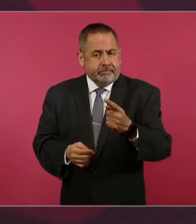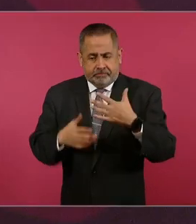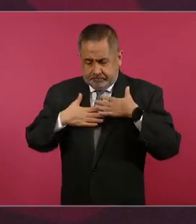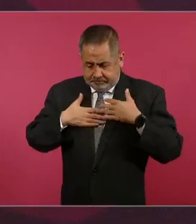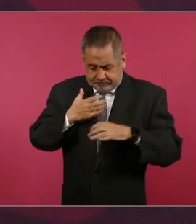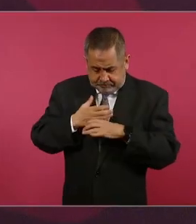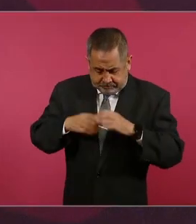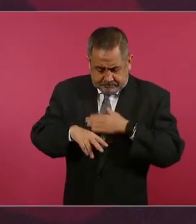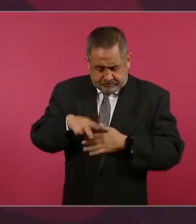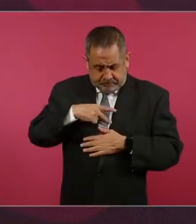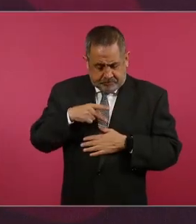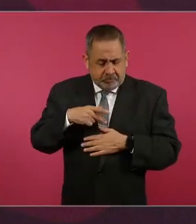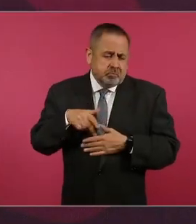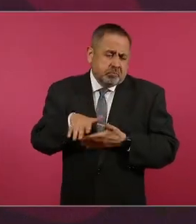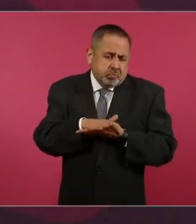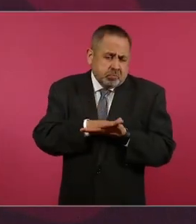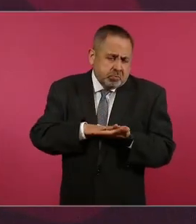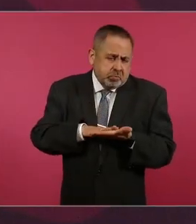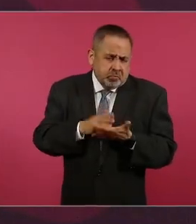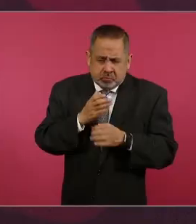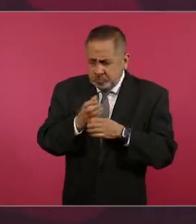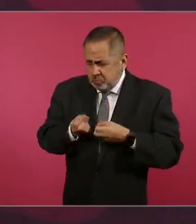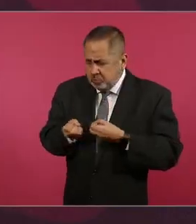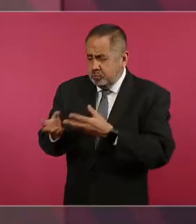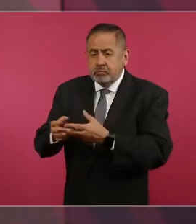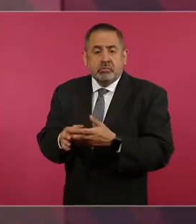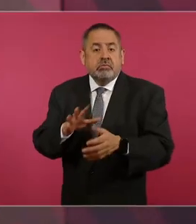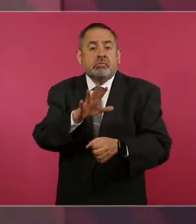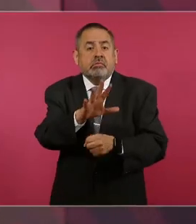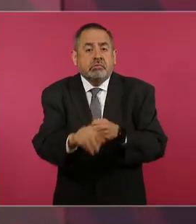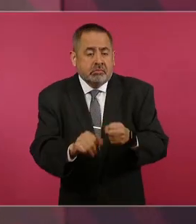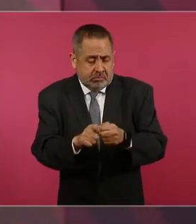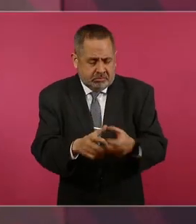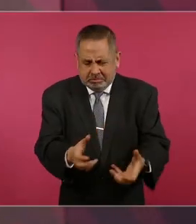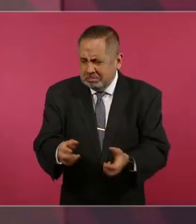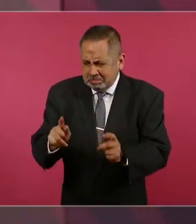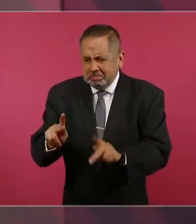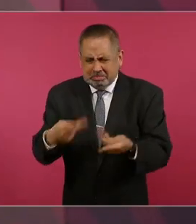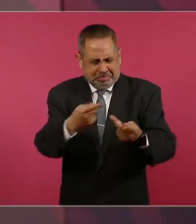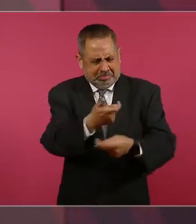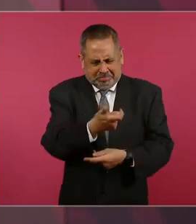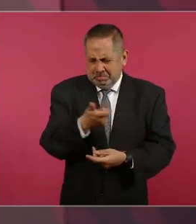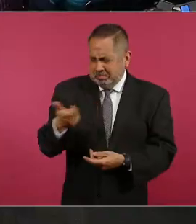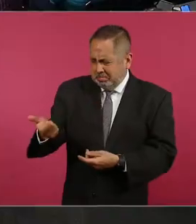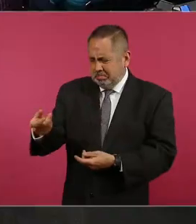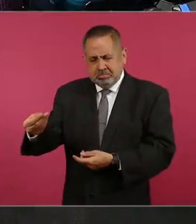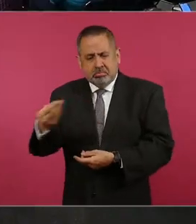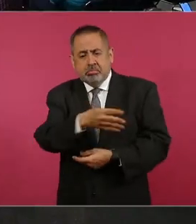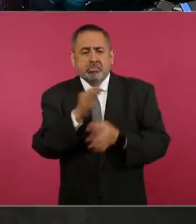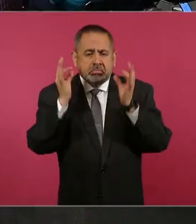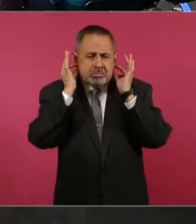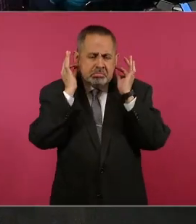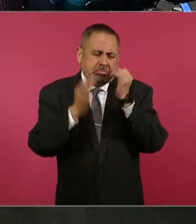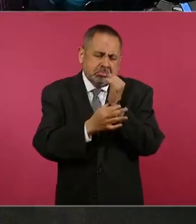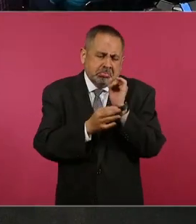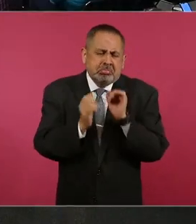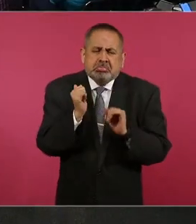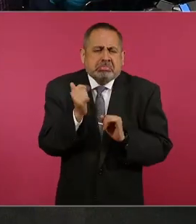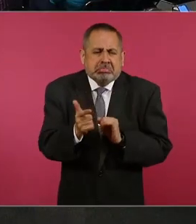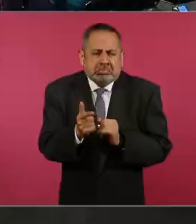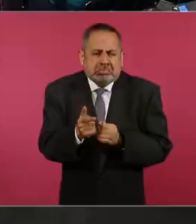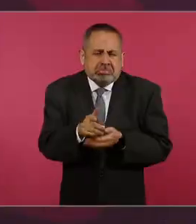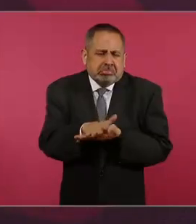bienes hasta animales de patrio, sus humildes, sus alhajas que poseían